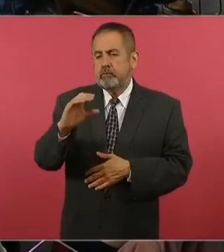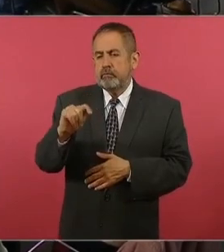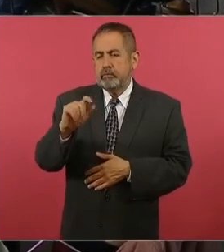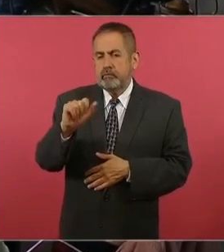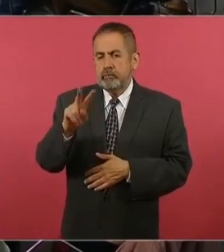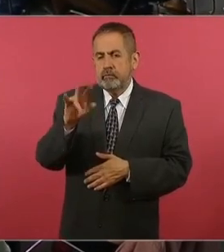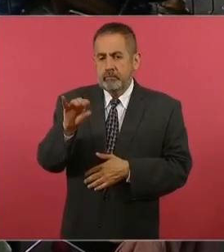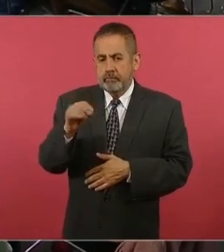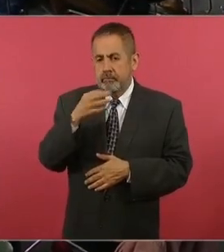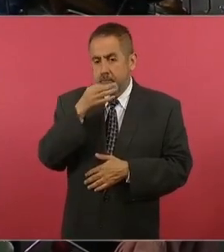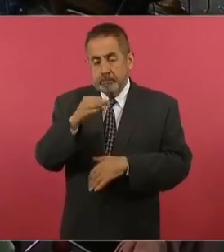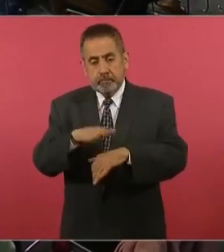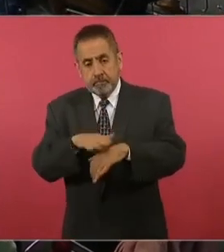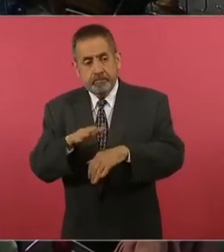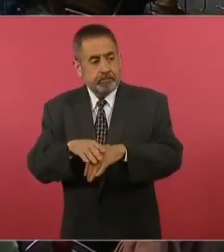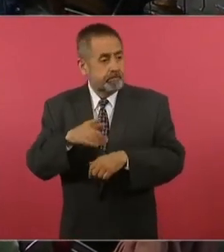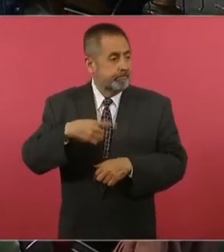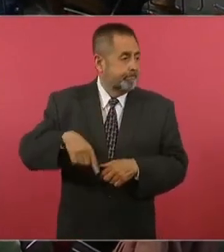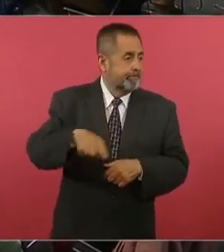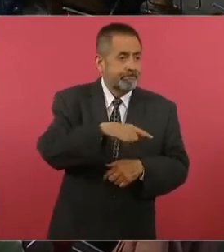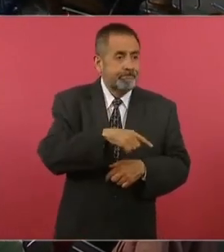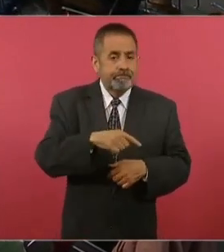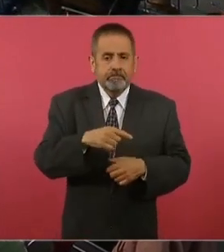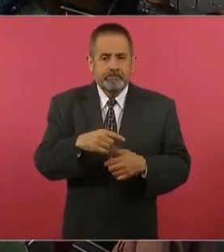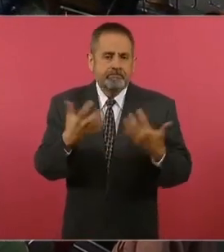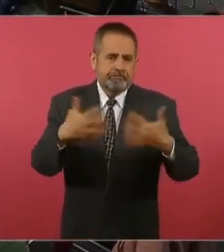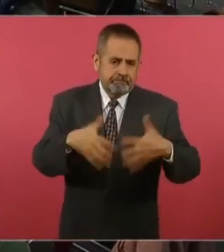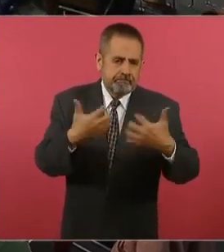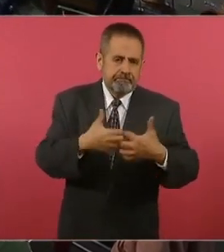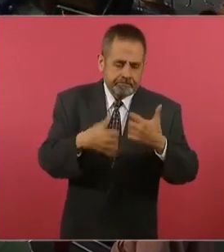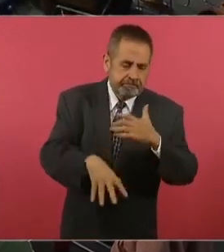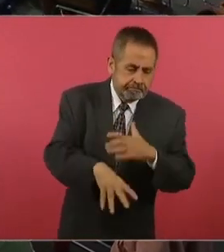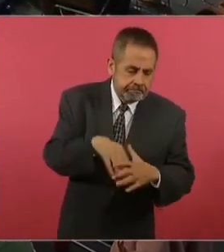señaló una afectación de la producción